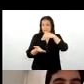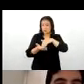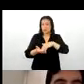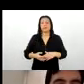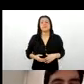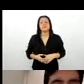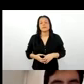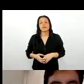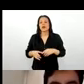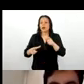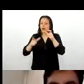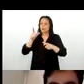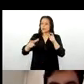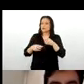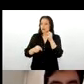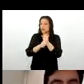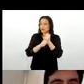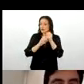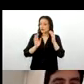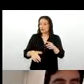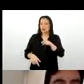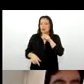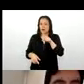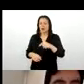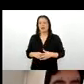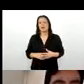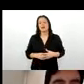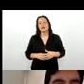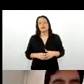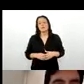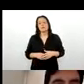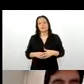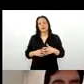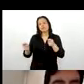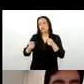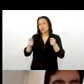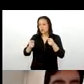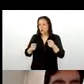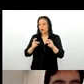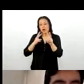el personal que está ahí, bueno, gestionando este espacio,